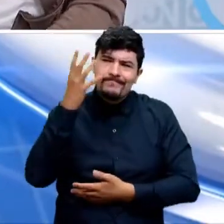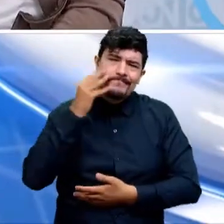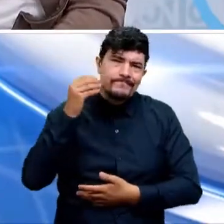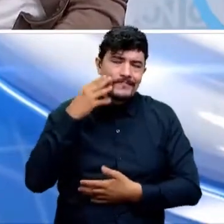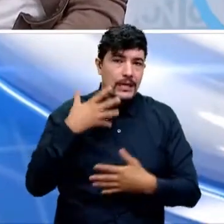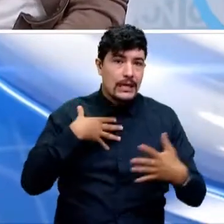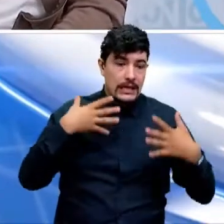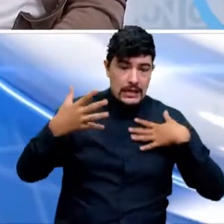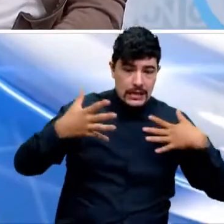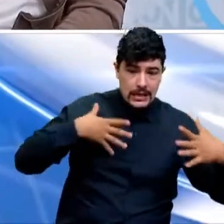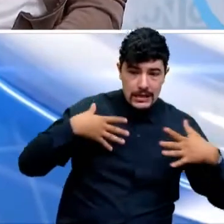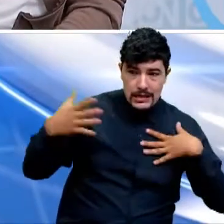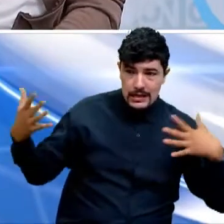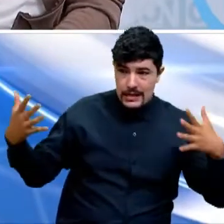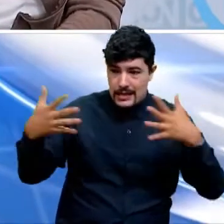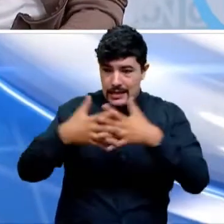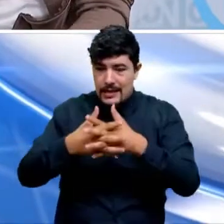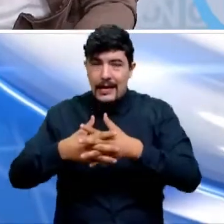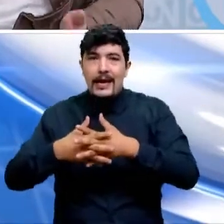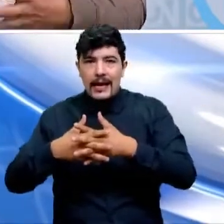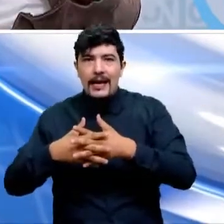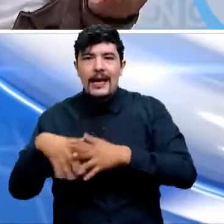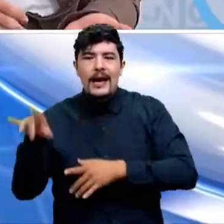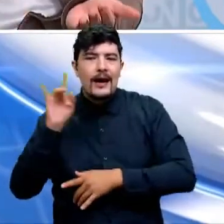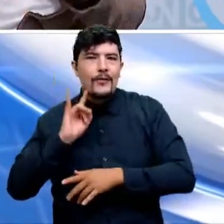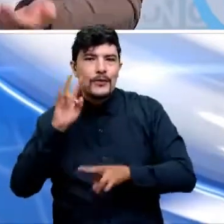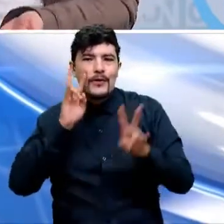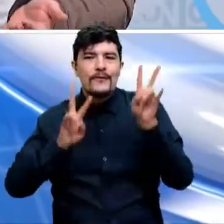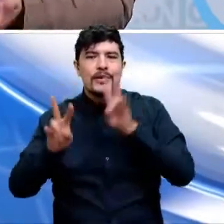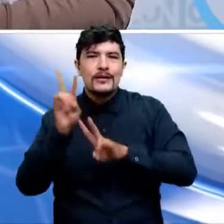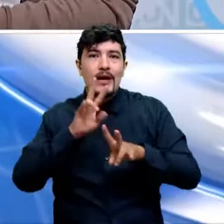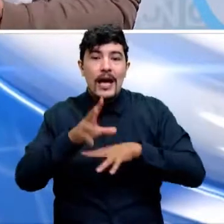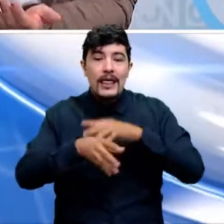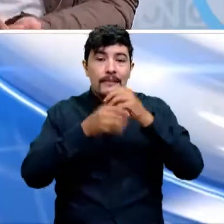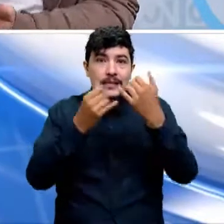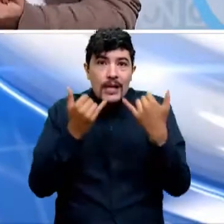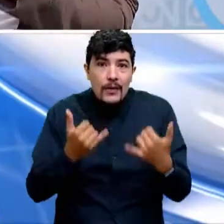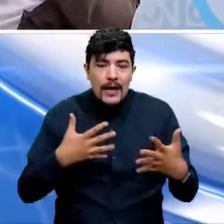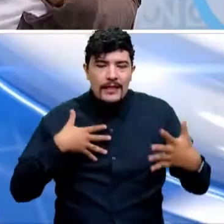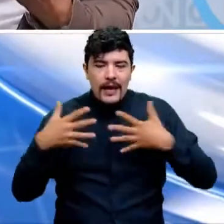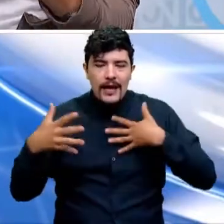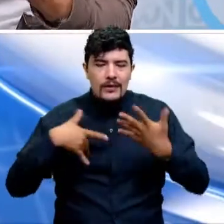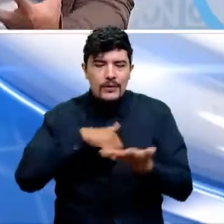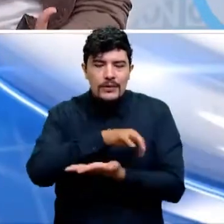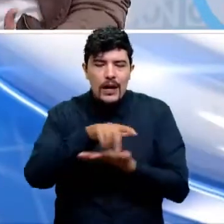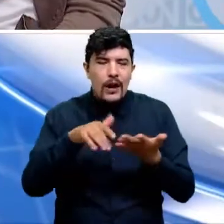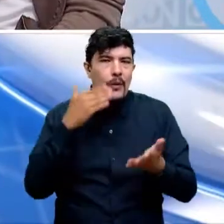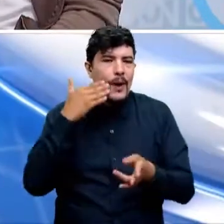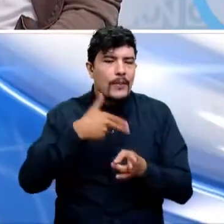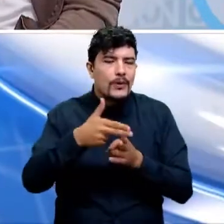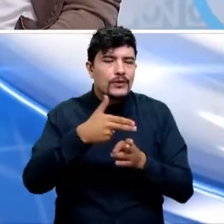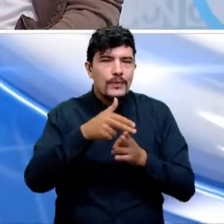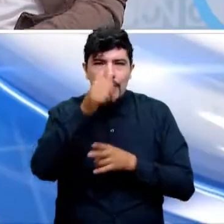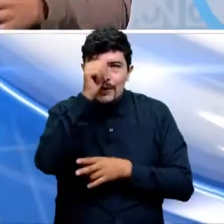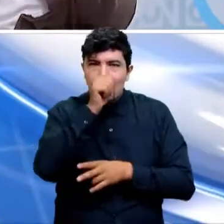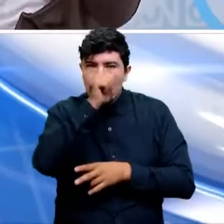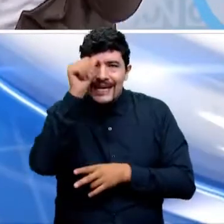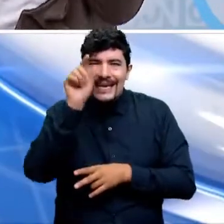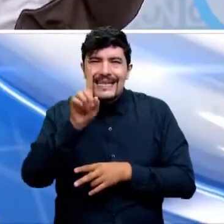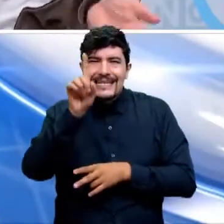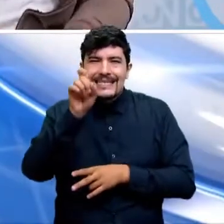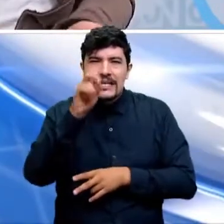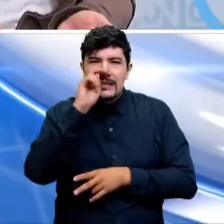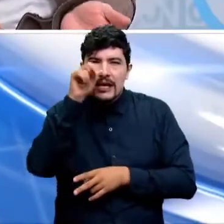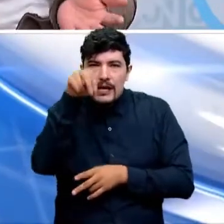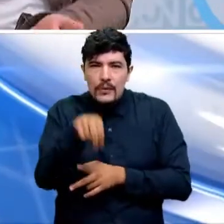el teatro con las herramientas audiovisuales. Y ahora el Teatro Santander, este domingo 6 de junio, tenemos